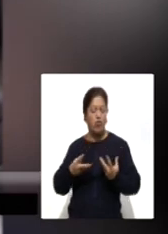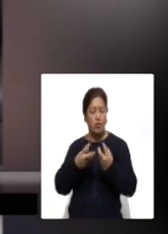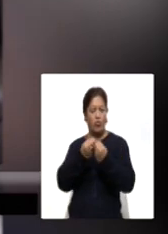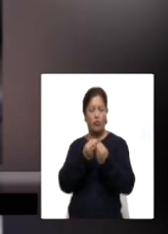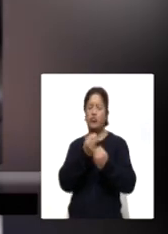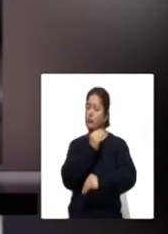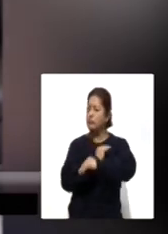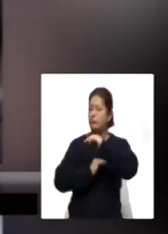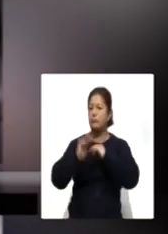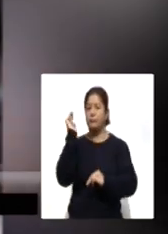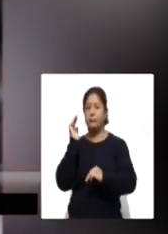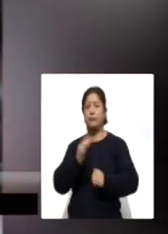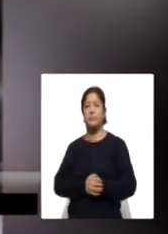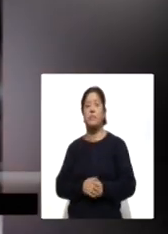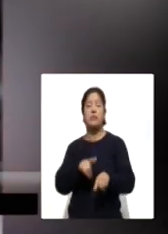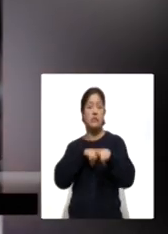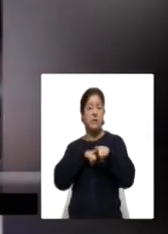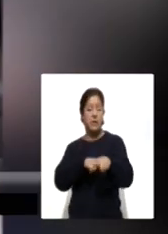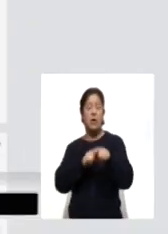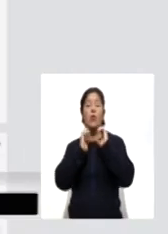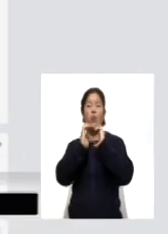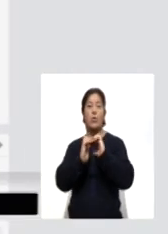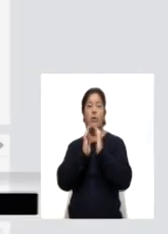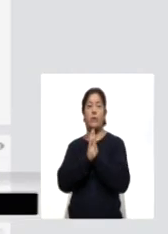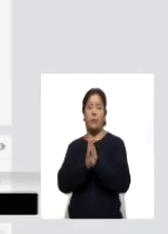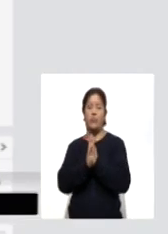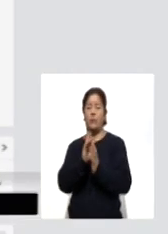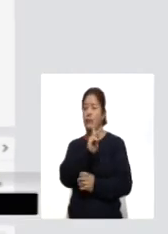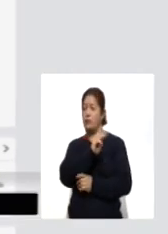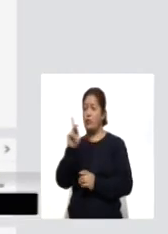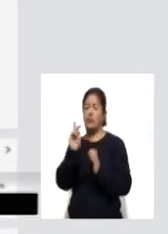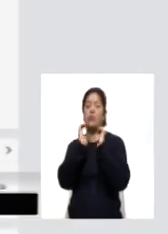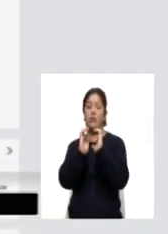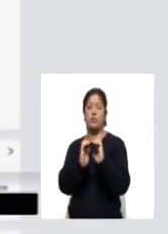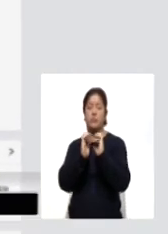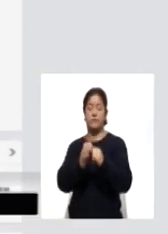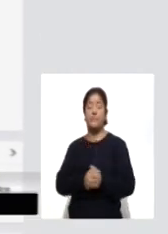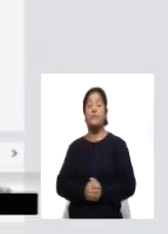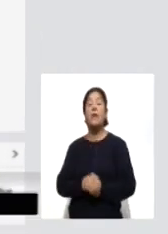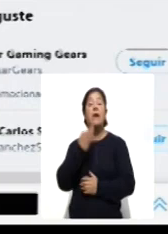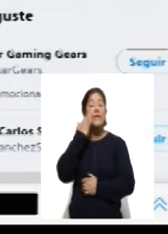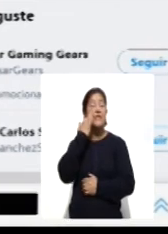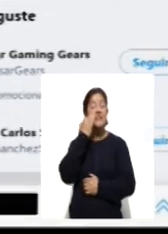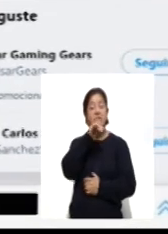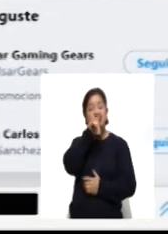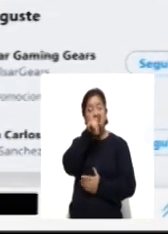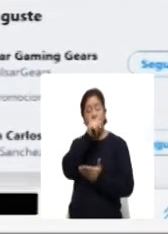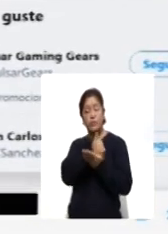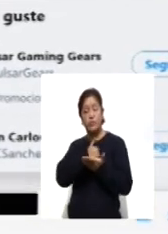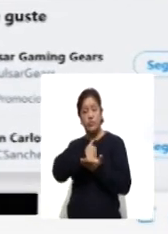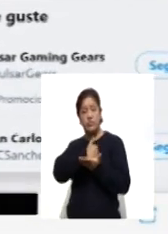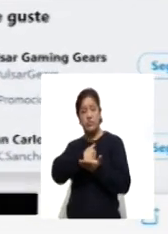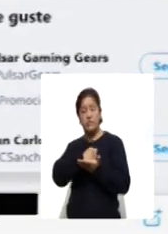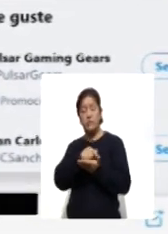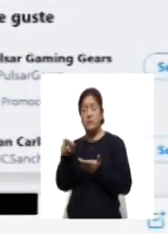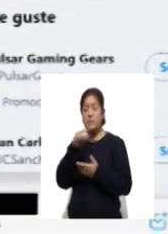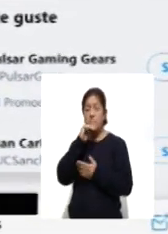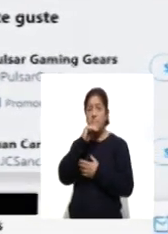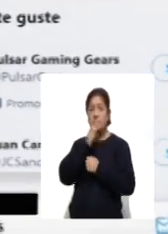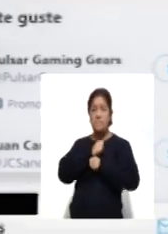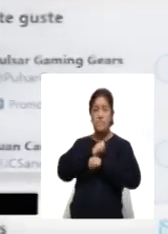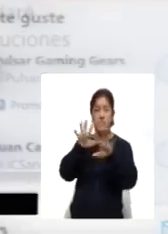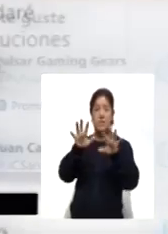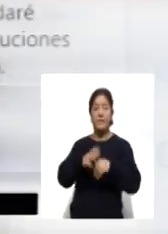adelante. Sigan cuidándose, por favor. En sus cuentas de Facebook y Twitter, Anabel Ábalos compartió el siguiente